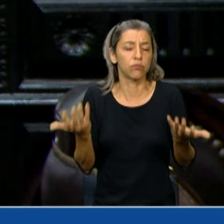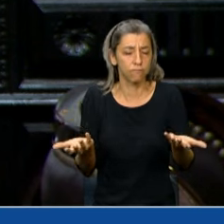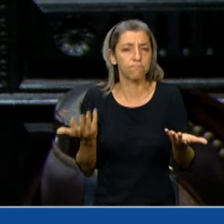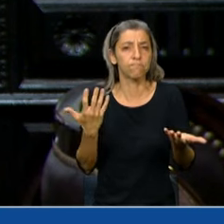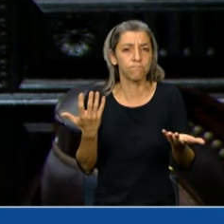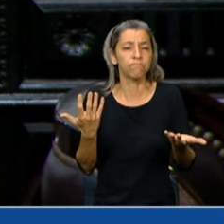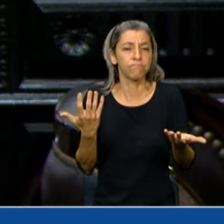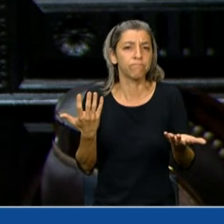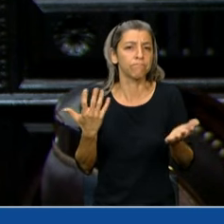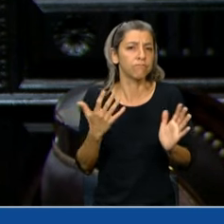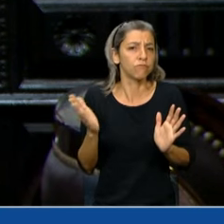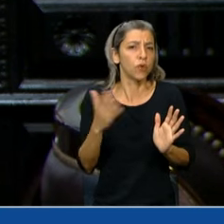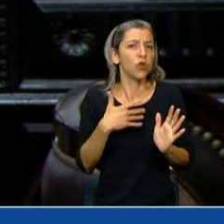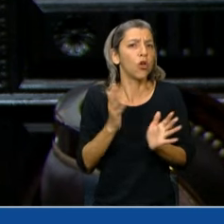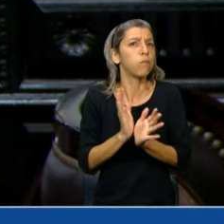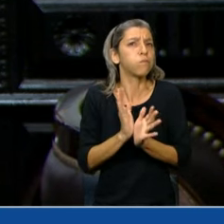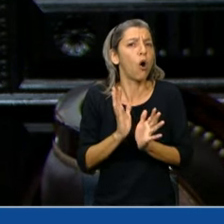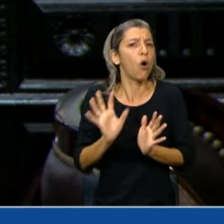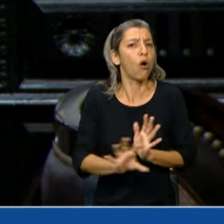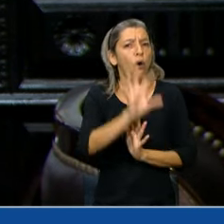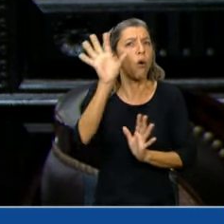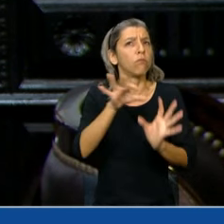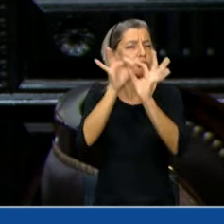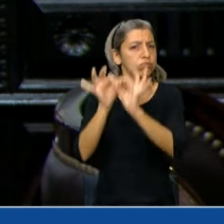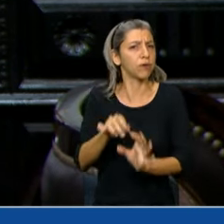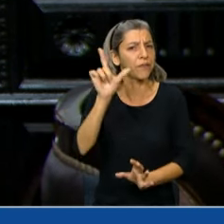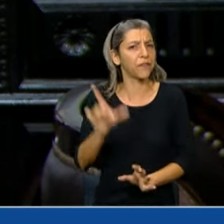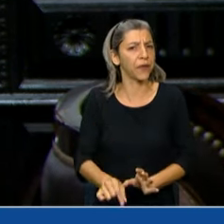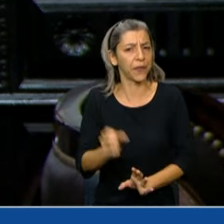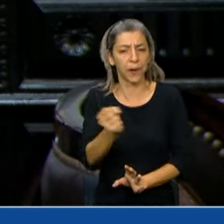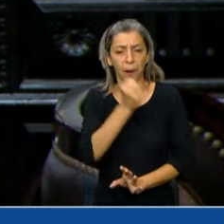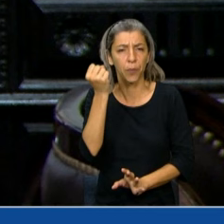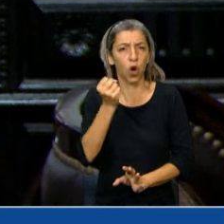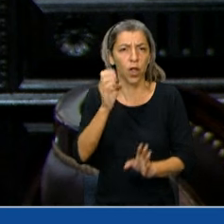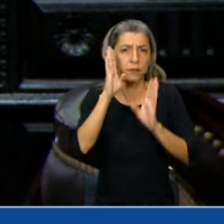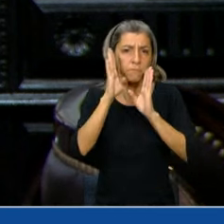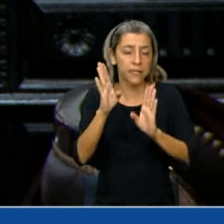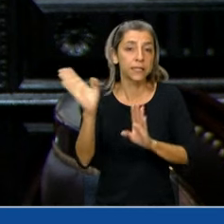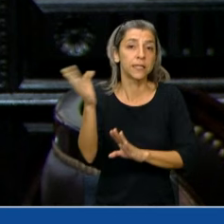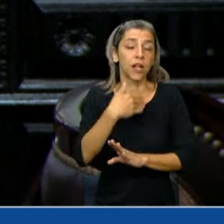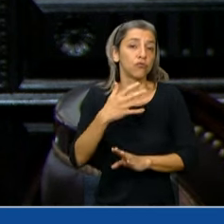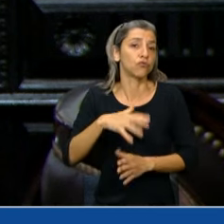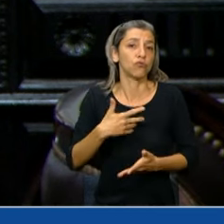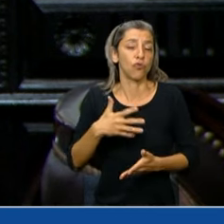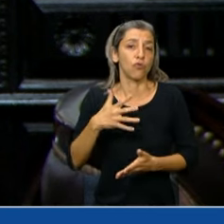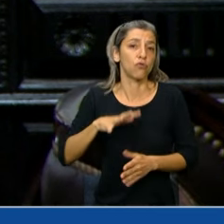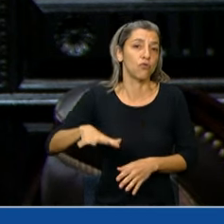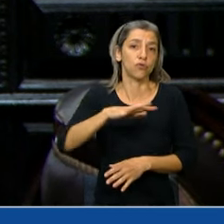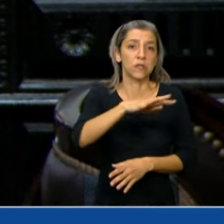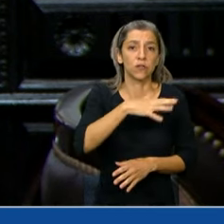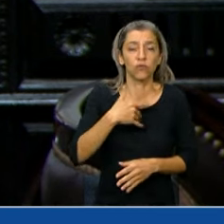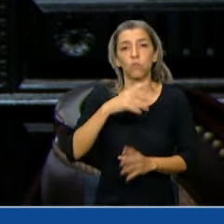características profundamente Federal era importante escuchar este a las distintos sectores las distintas